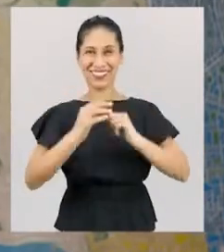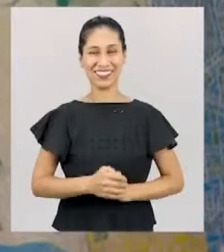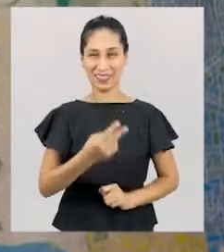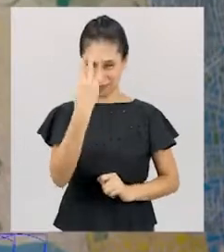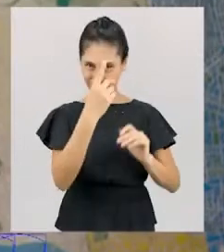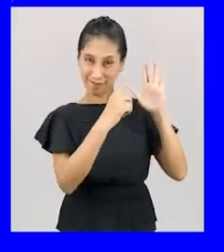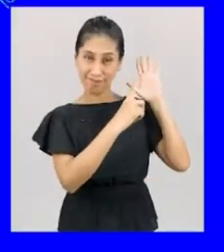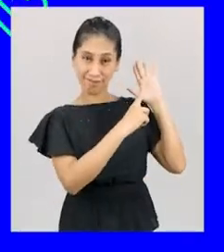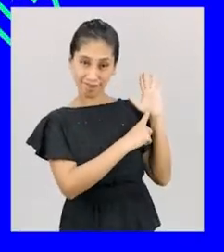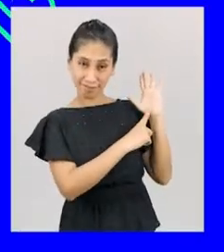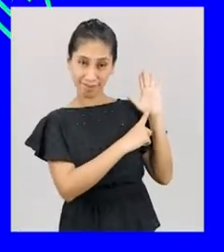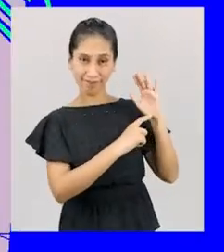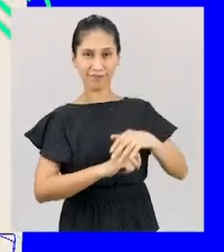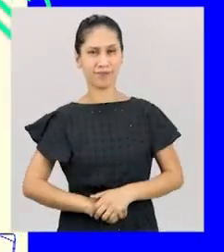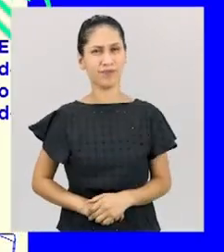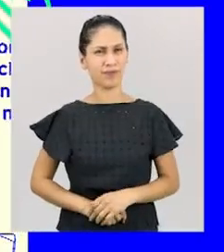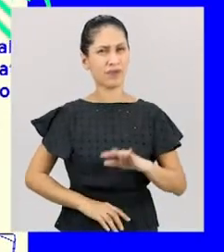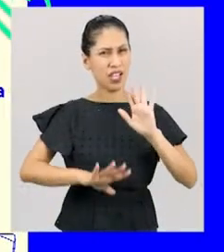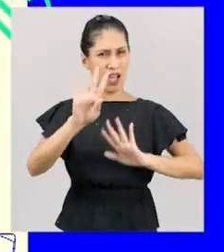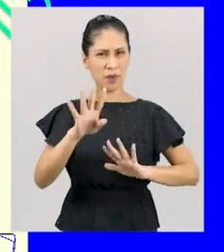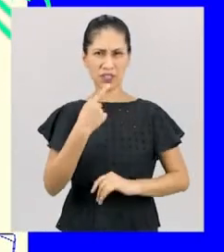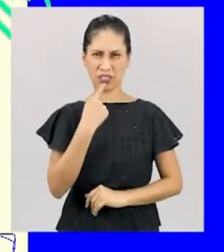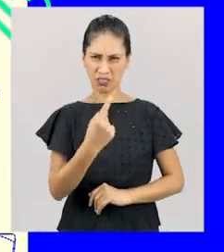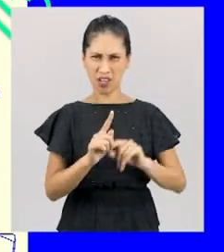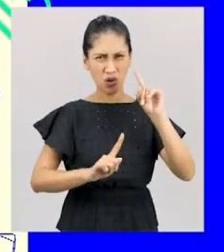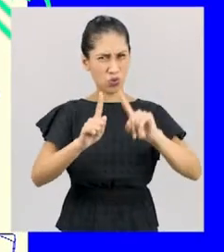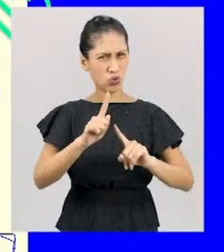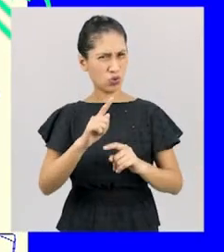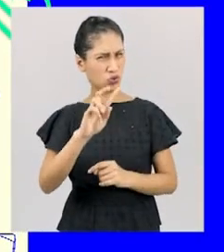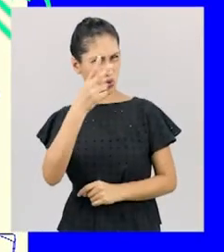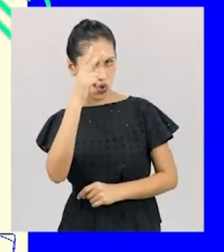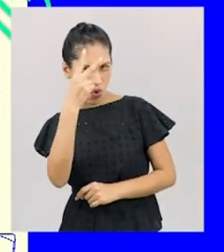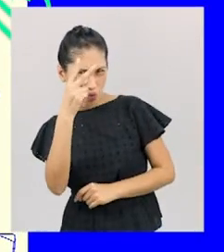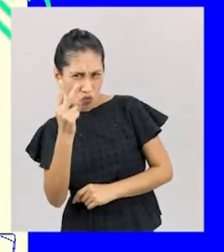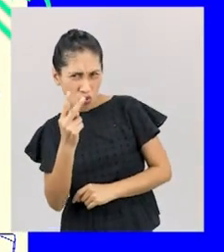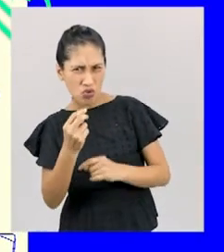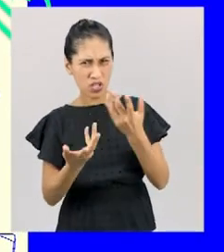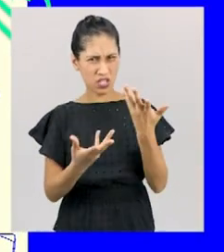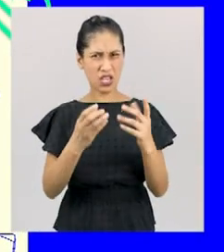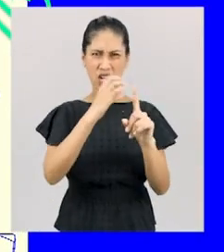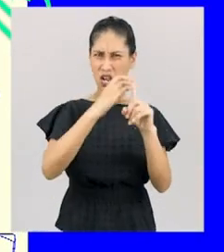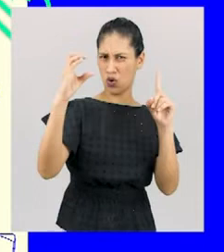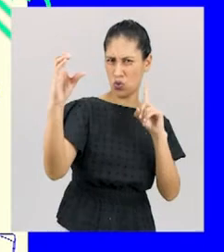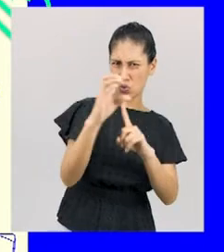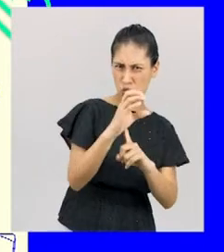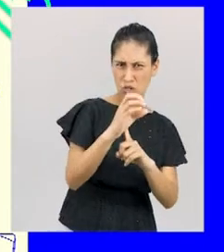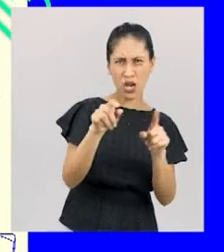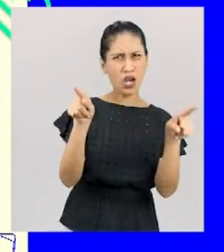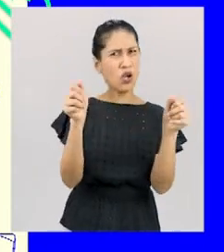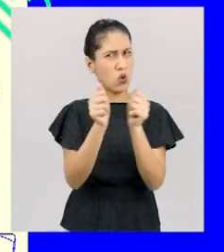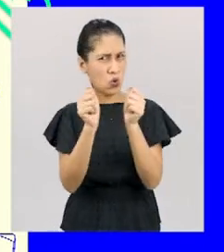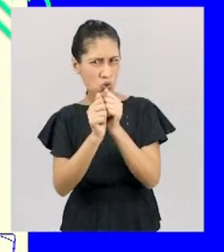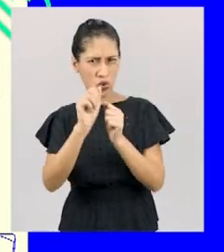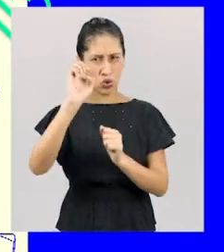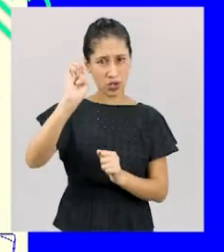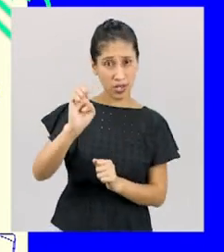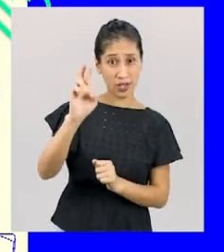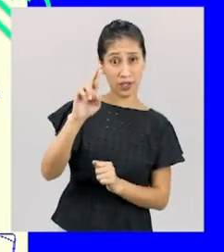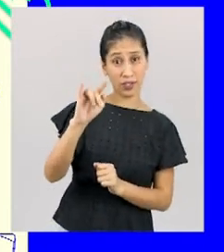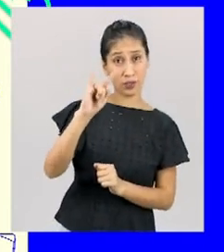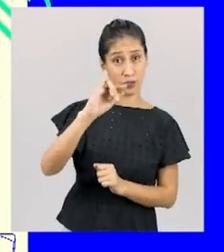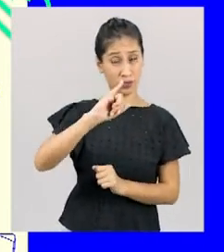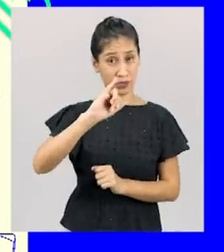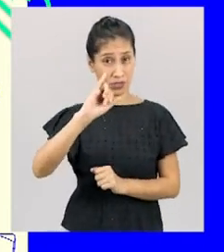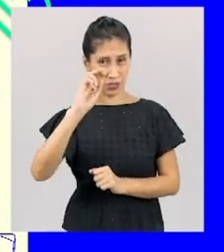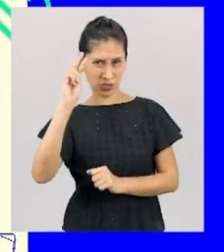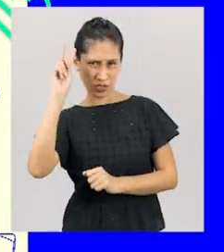programa. Es fácil confundir la cultura con erudición. La cultura en realidad no depende de la acumulación de conocimientos,